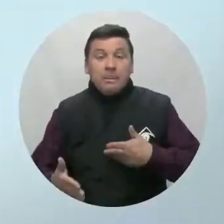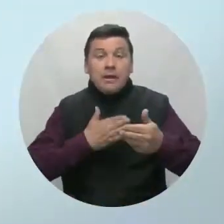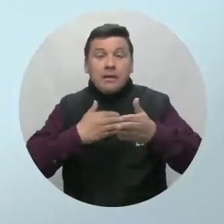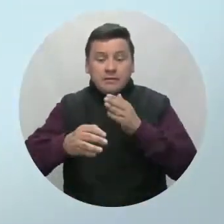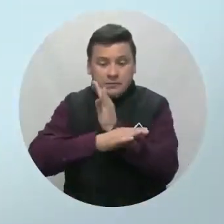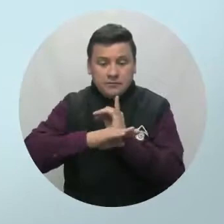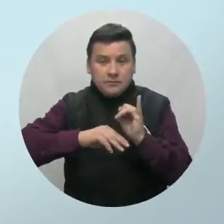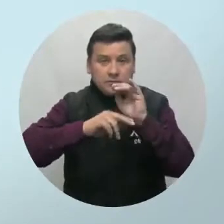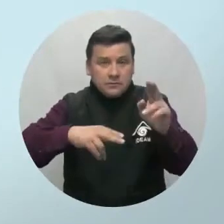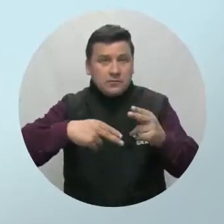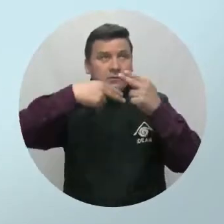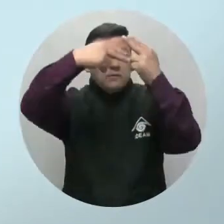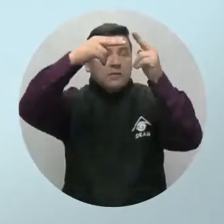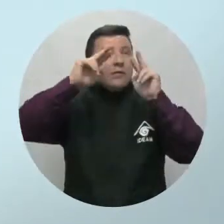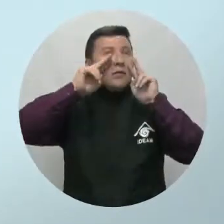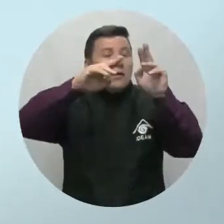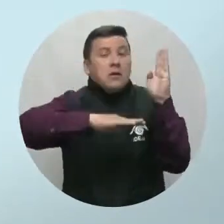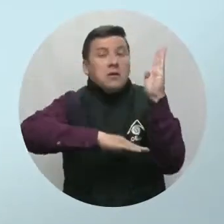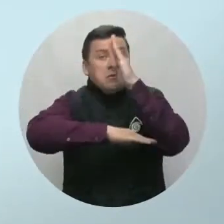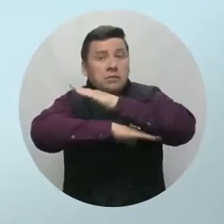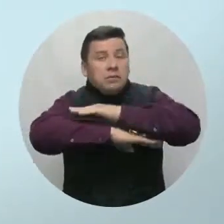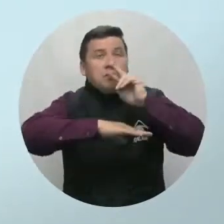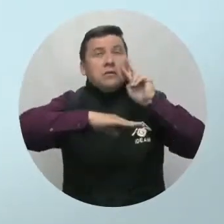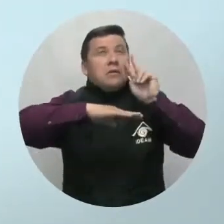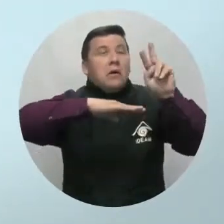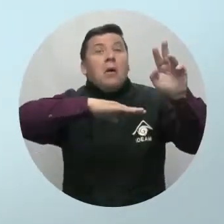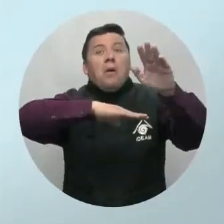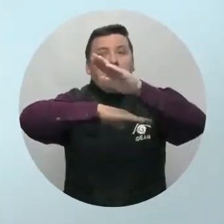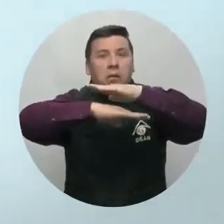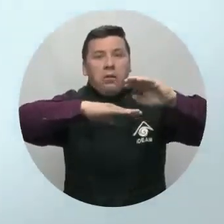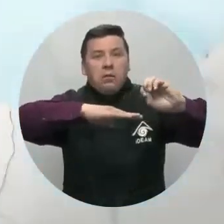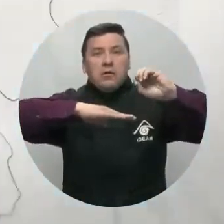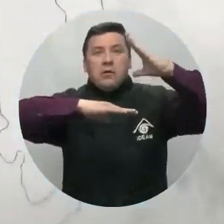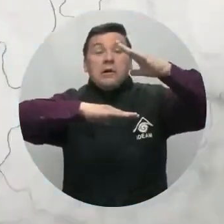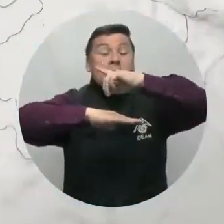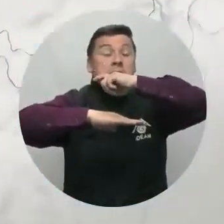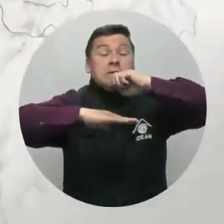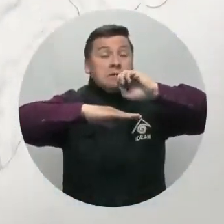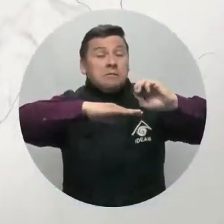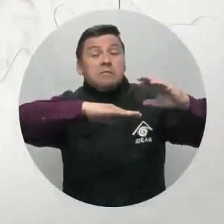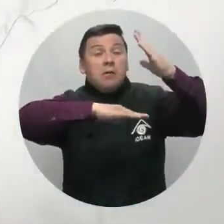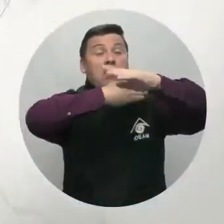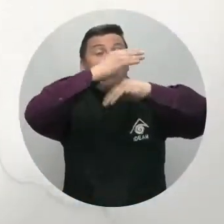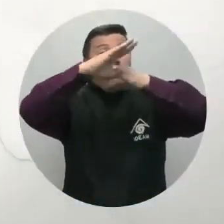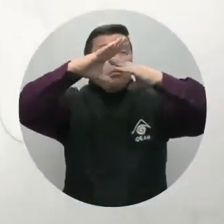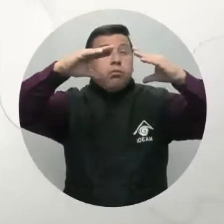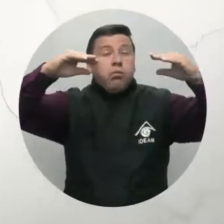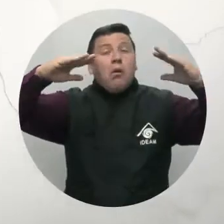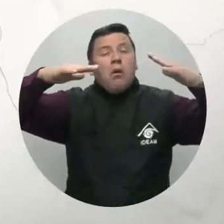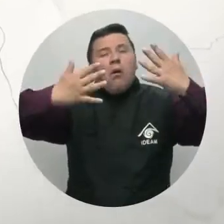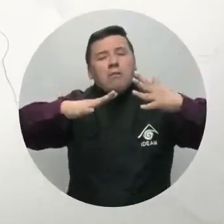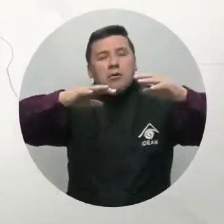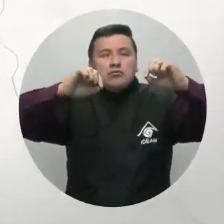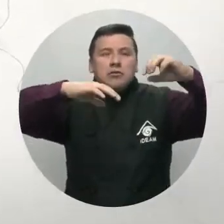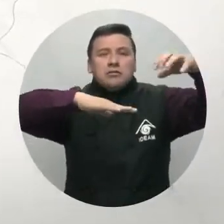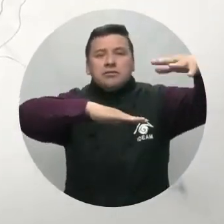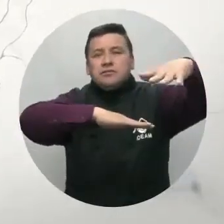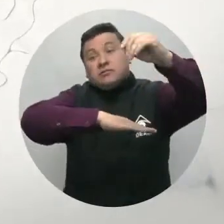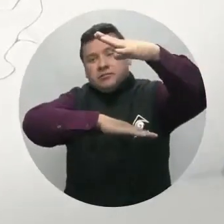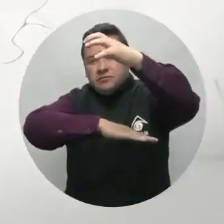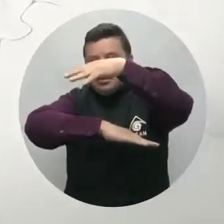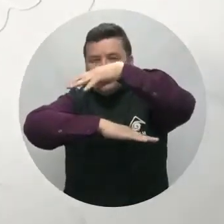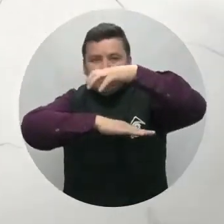Continuando hacia nuestras islas, en gran parte de la jornada prevalecerán las condiciones de tiempo seco, con cielos nublados conteniendo posibles